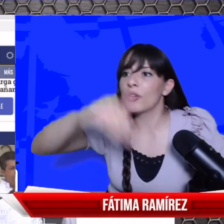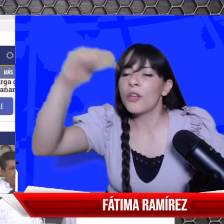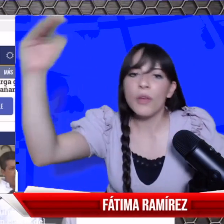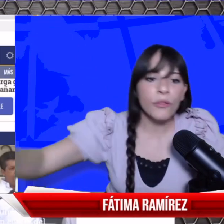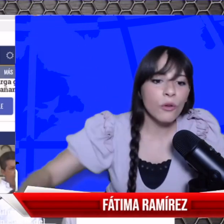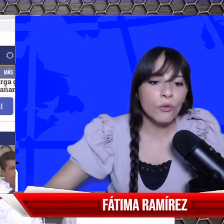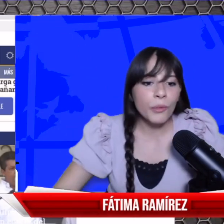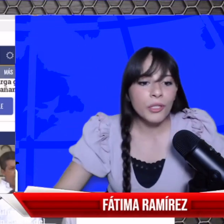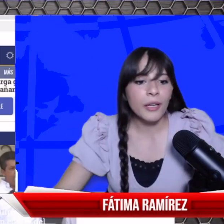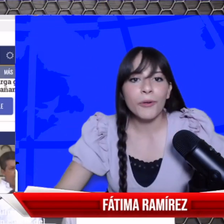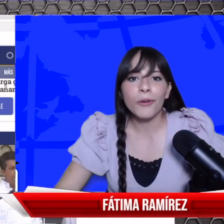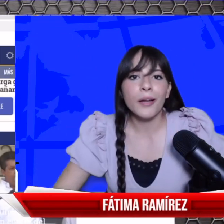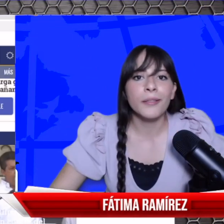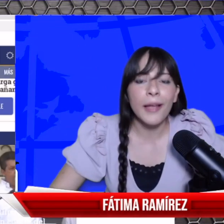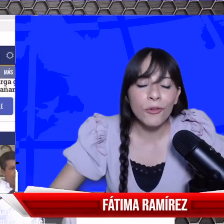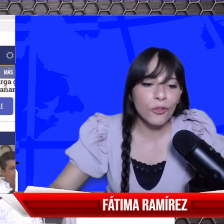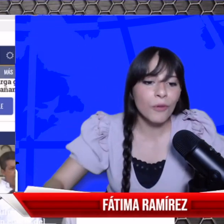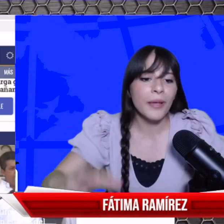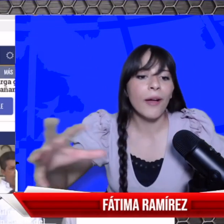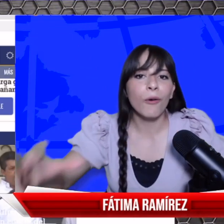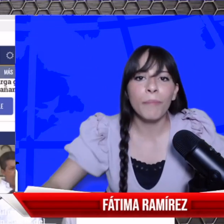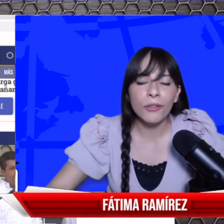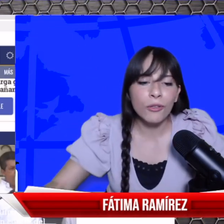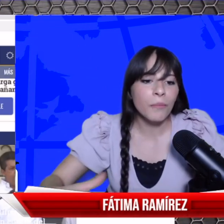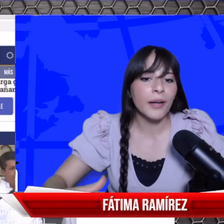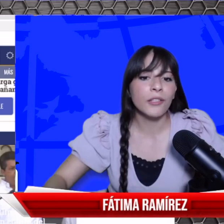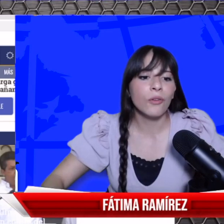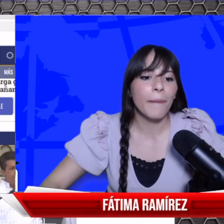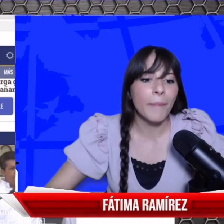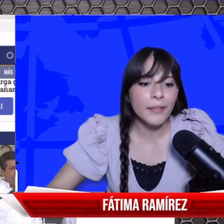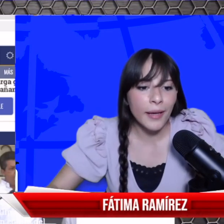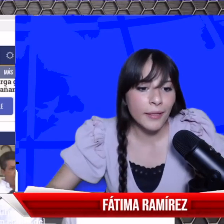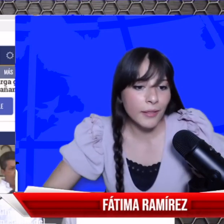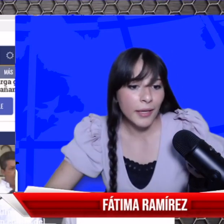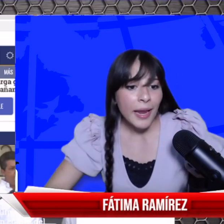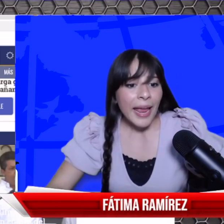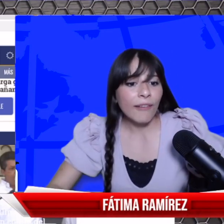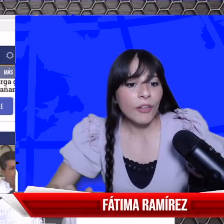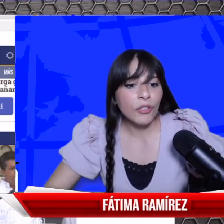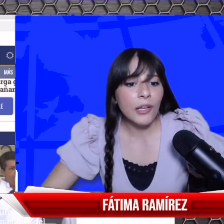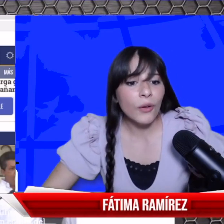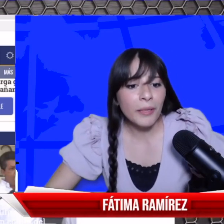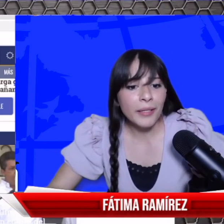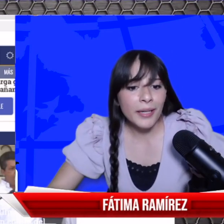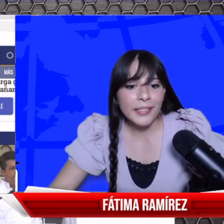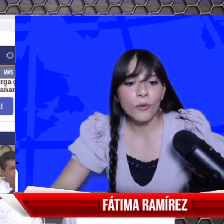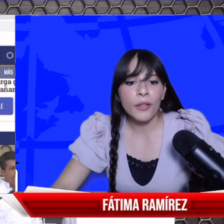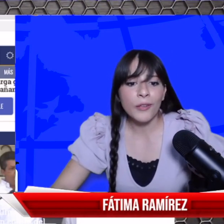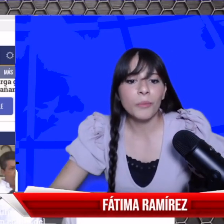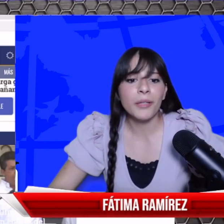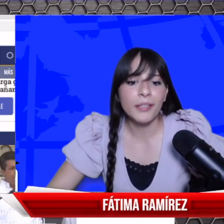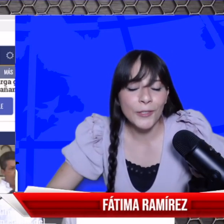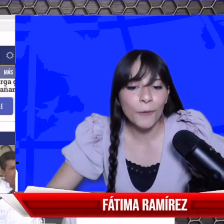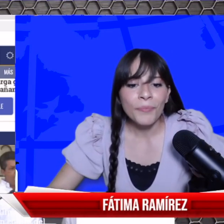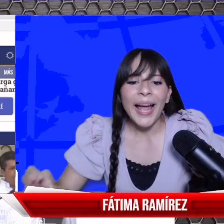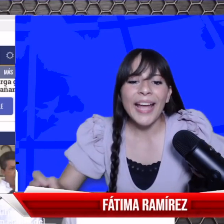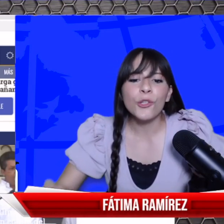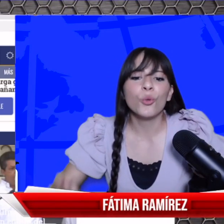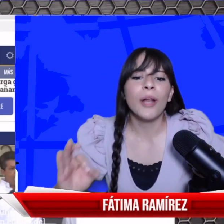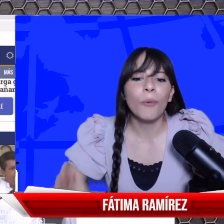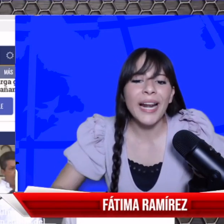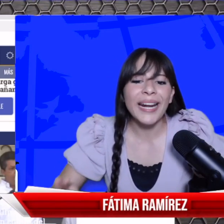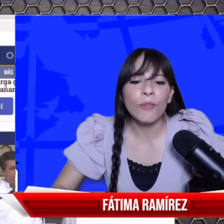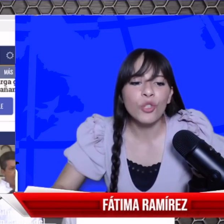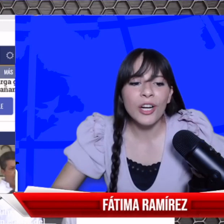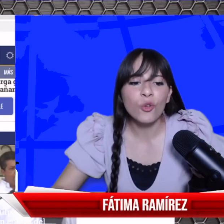Yo no estoy ayudando a los grupos del crimen organizado, yo no me hago pato, no me rasco la panza, etc. Alfaro señaló que en materia de seguridad su administración ha hecho